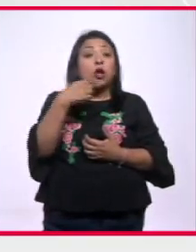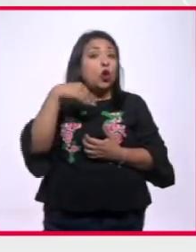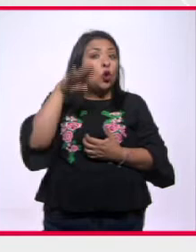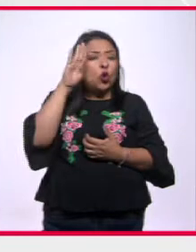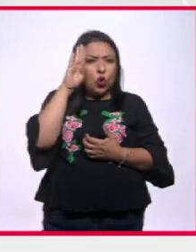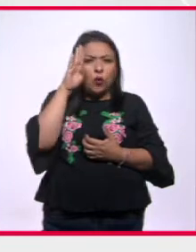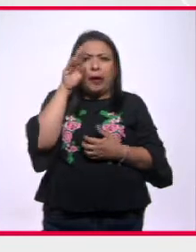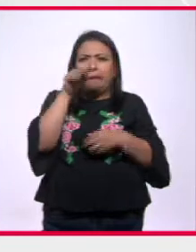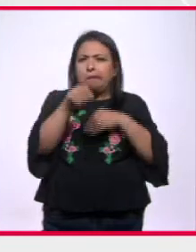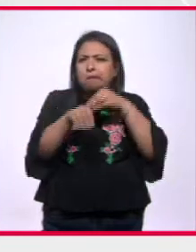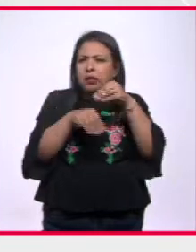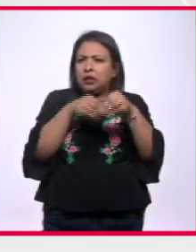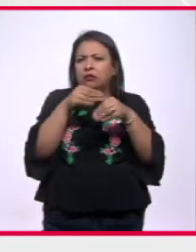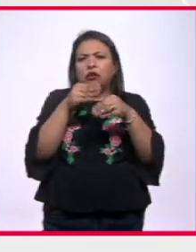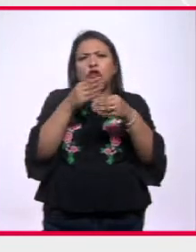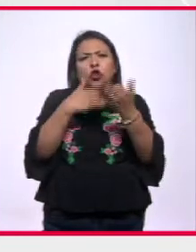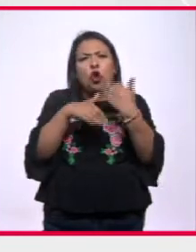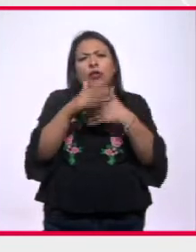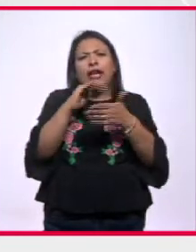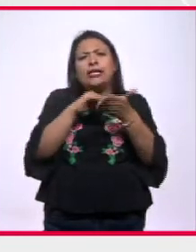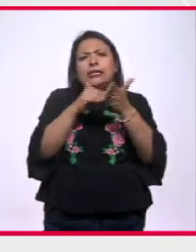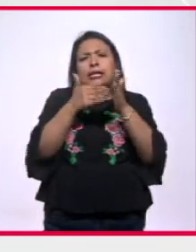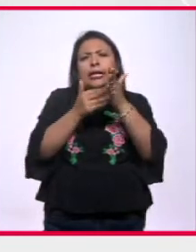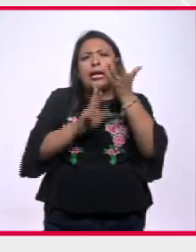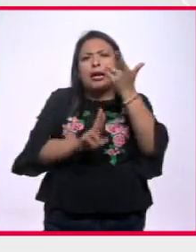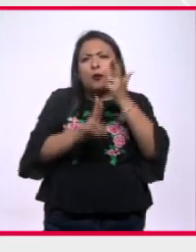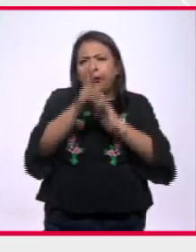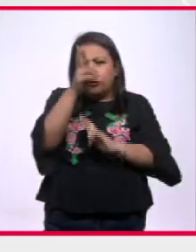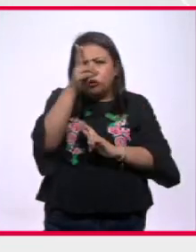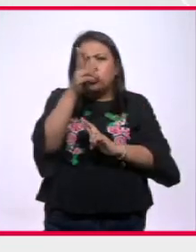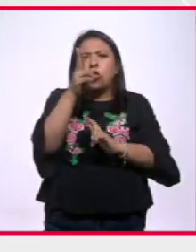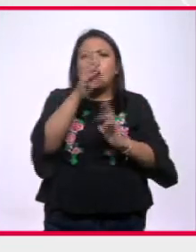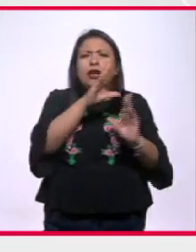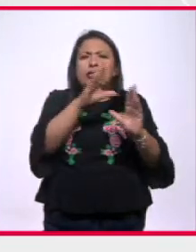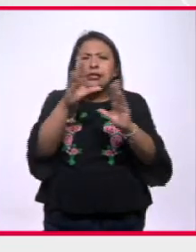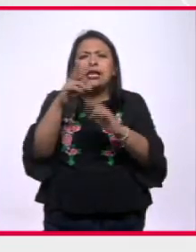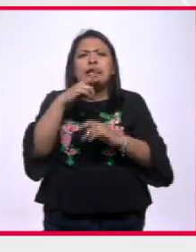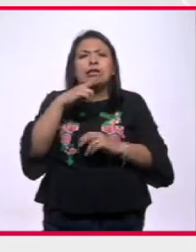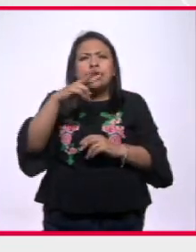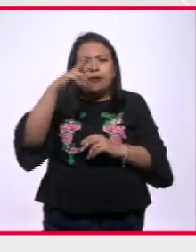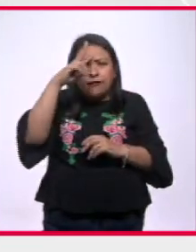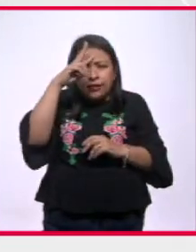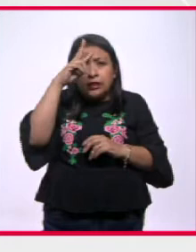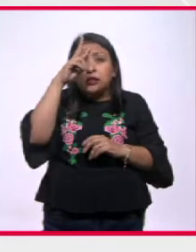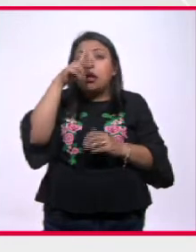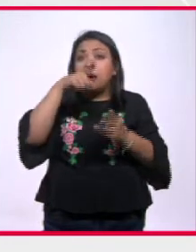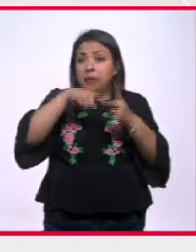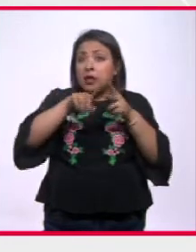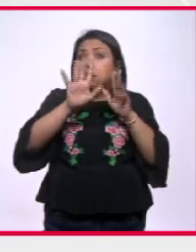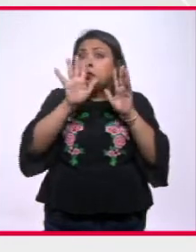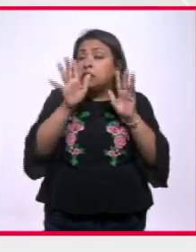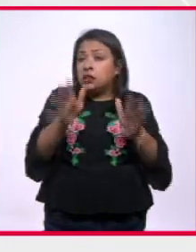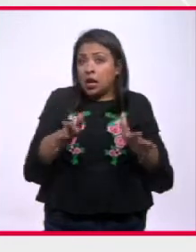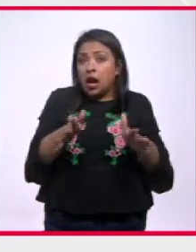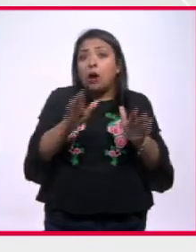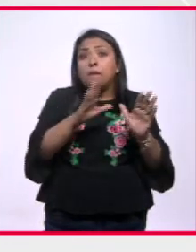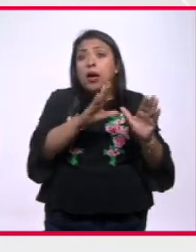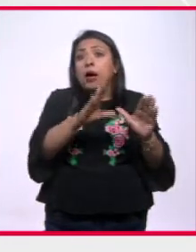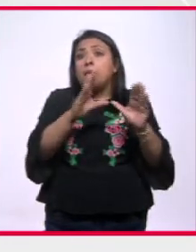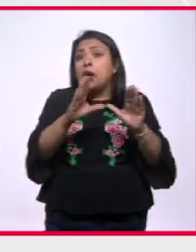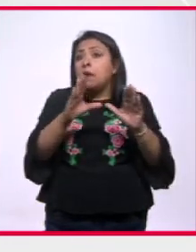lo han desarrollado en toda la estrategia de la revolución la alfabetización tuvo ya un inicio una alfabetización